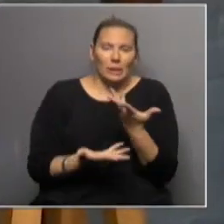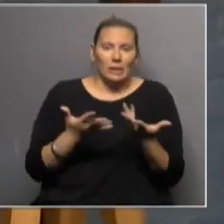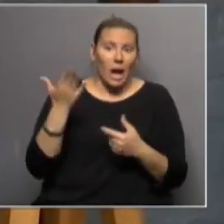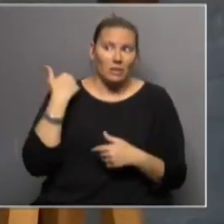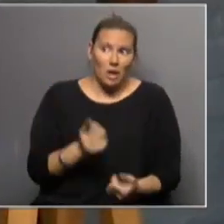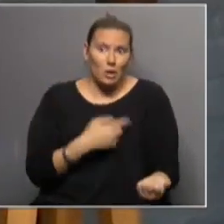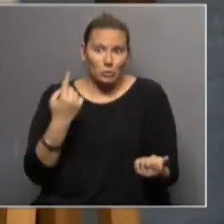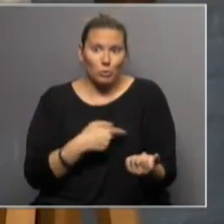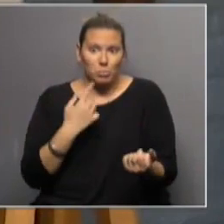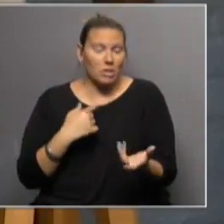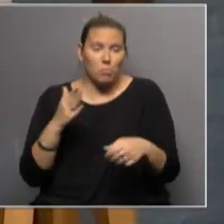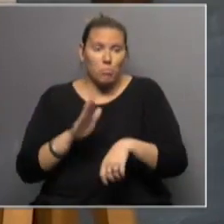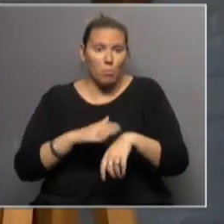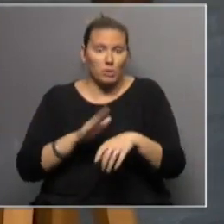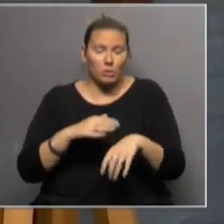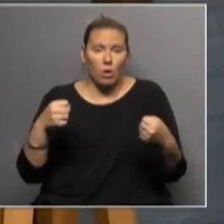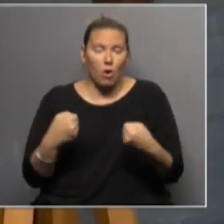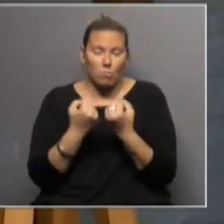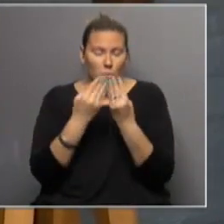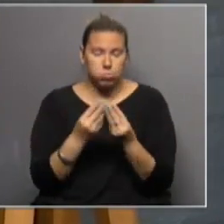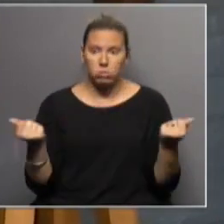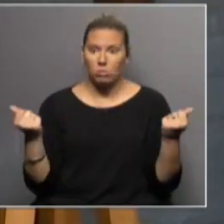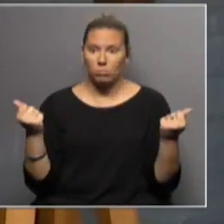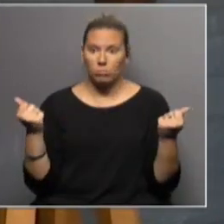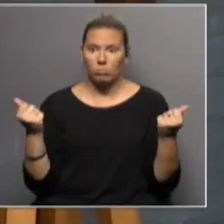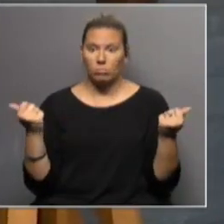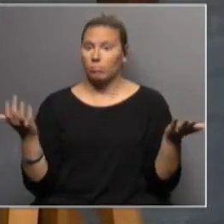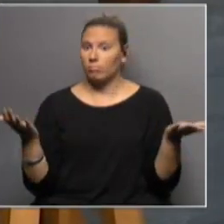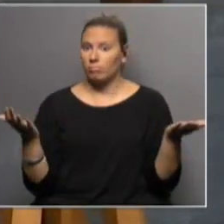estábamos acostumbrados y que desapareció de un plumazo. Entonces,